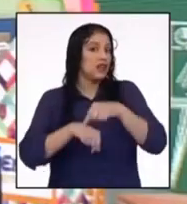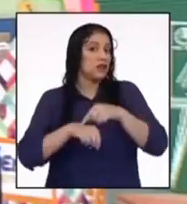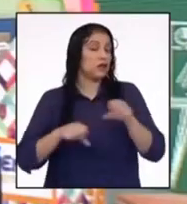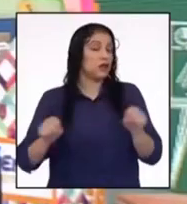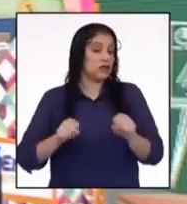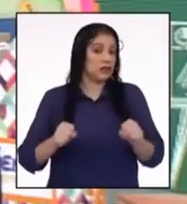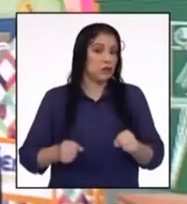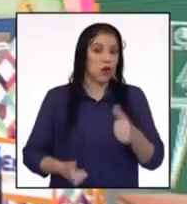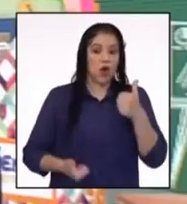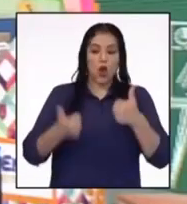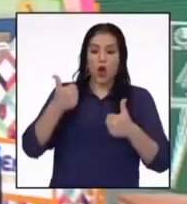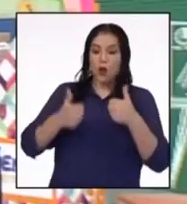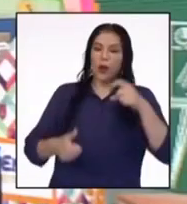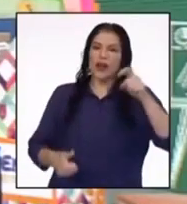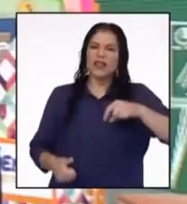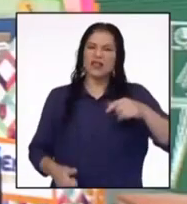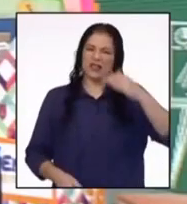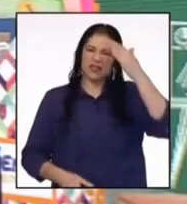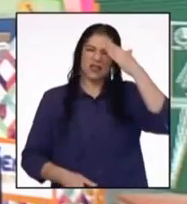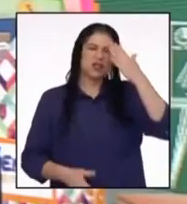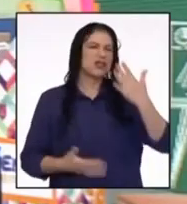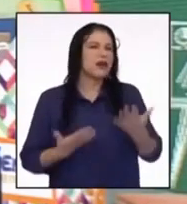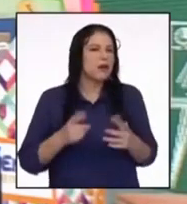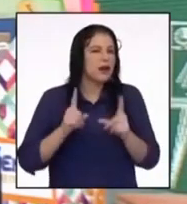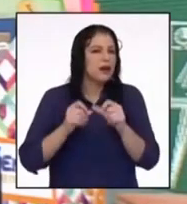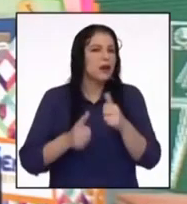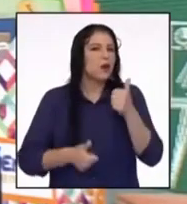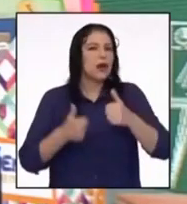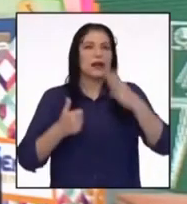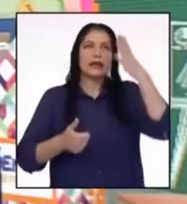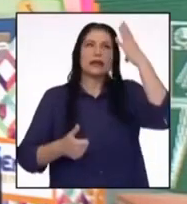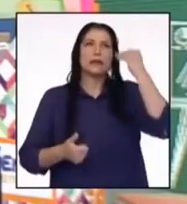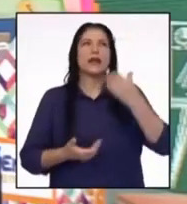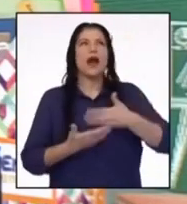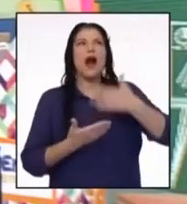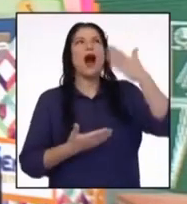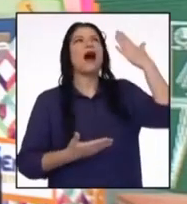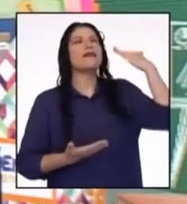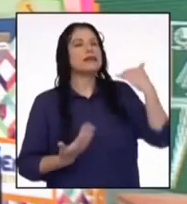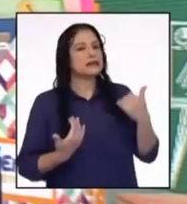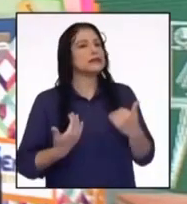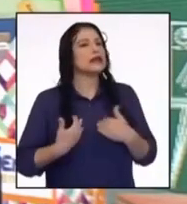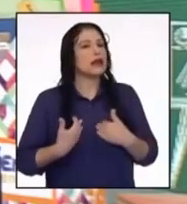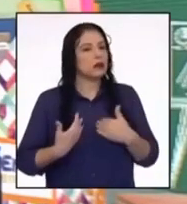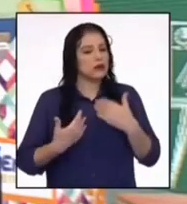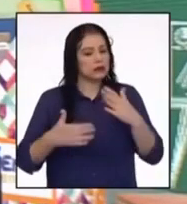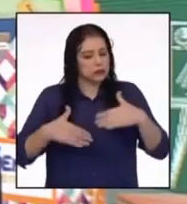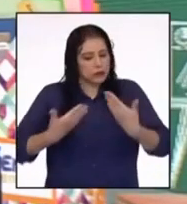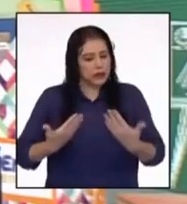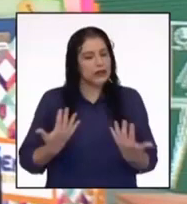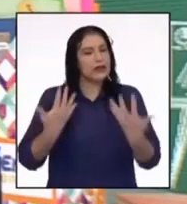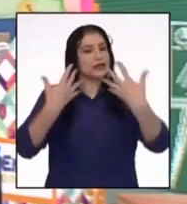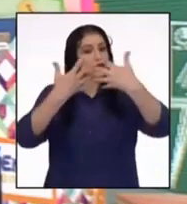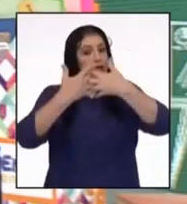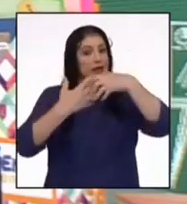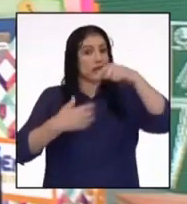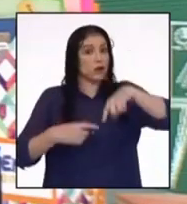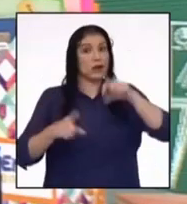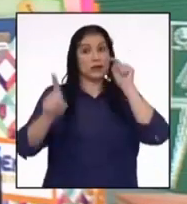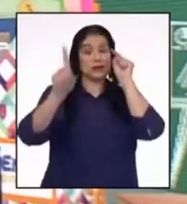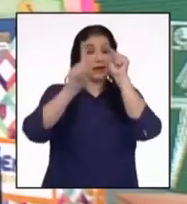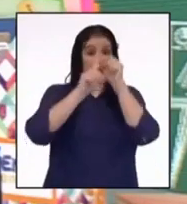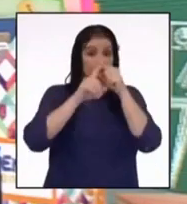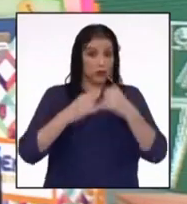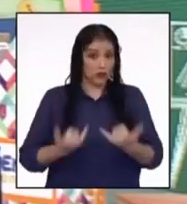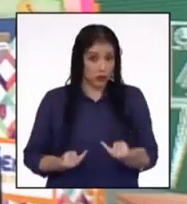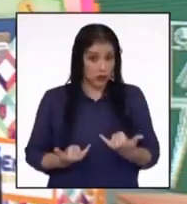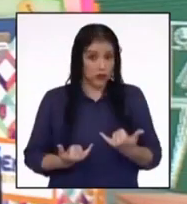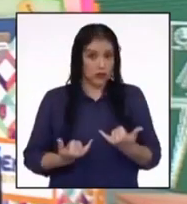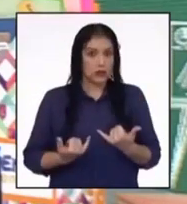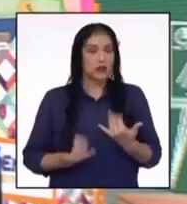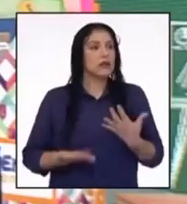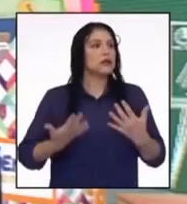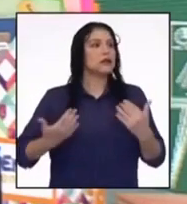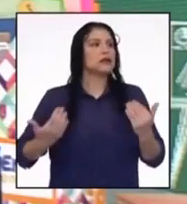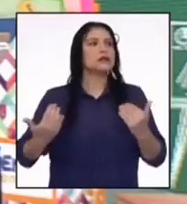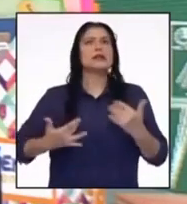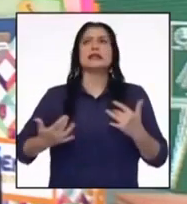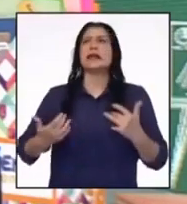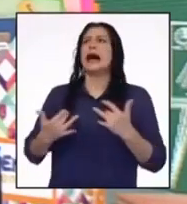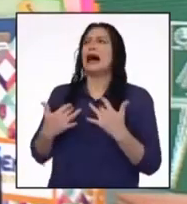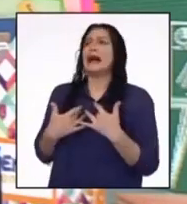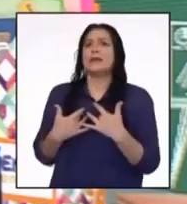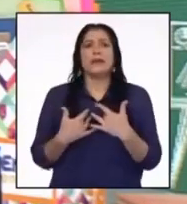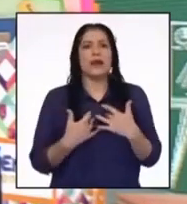¿Qué necesito conocer? ¿Qué experiencias anteriores tengo que estén relacionadas con este reto? ¿Nos asustan mucho